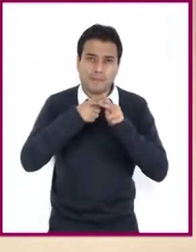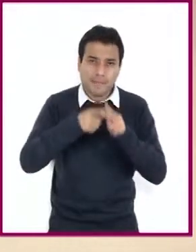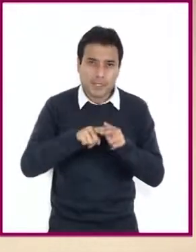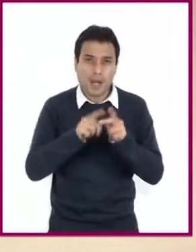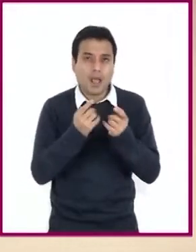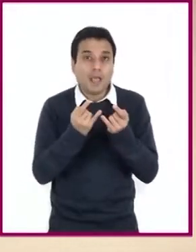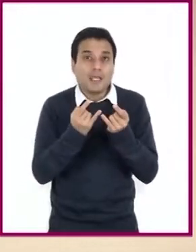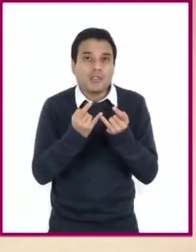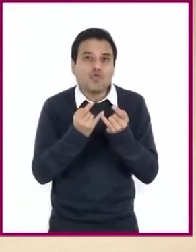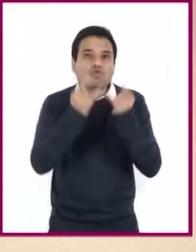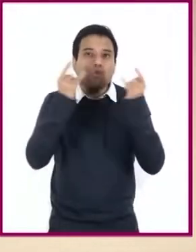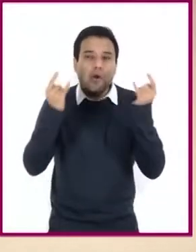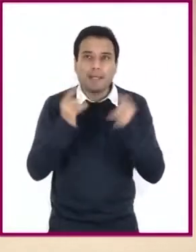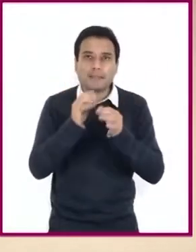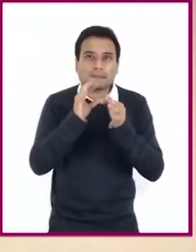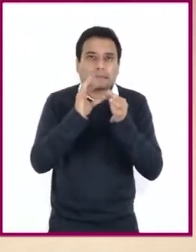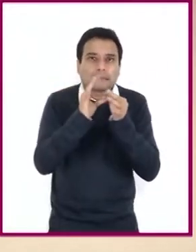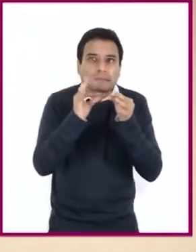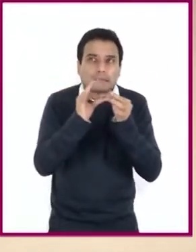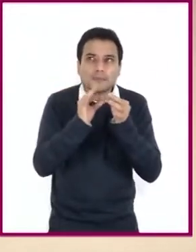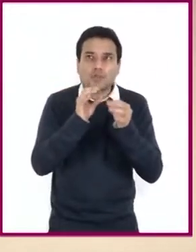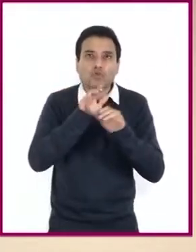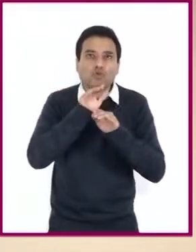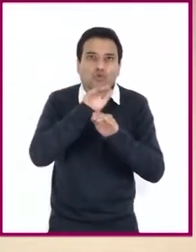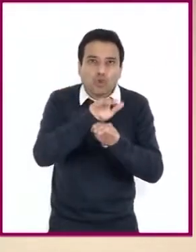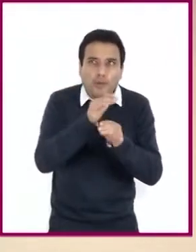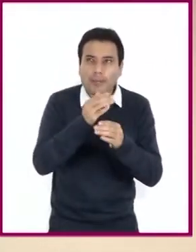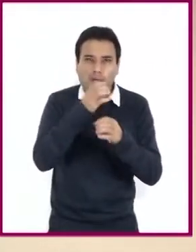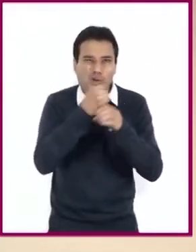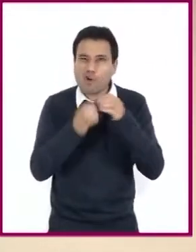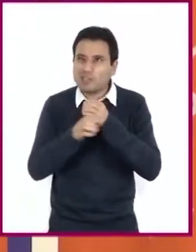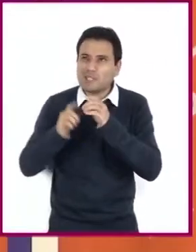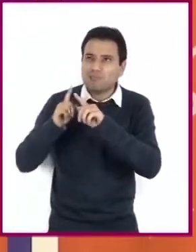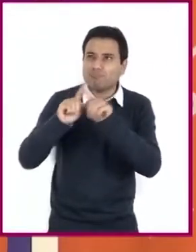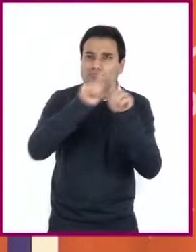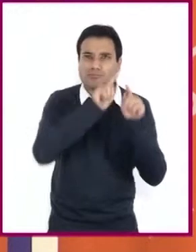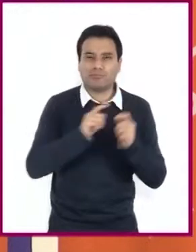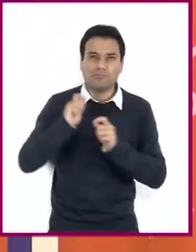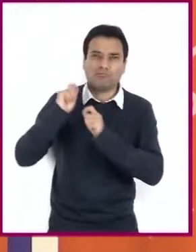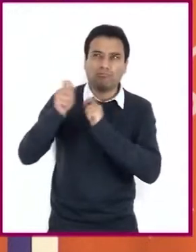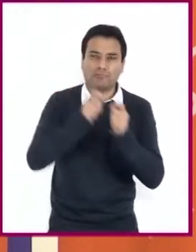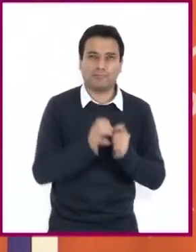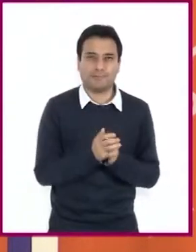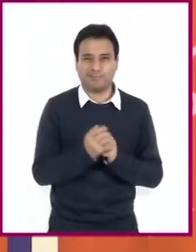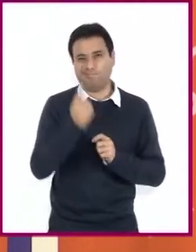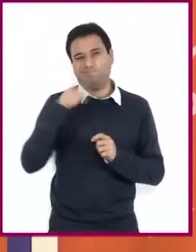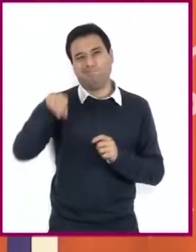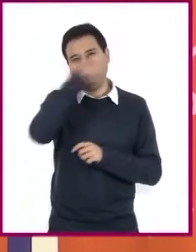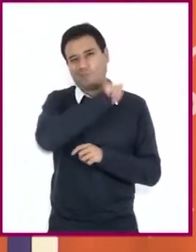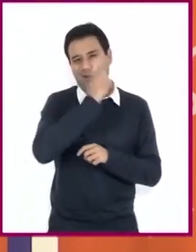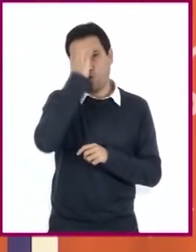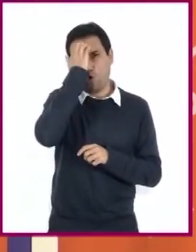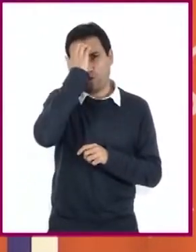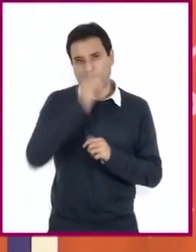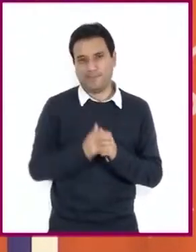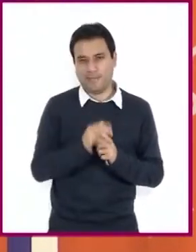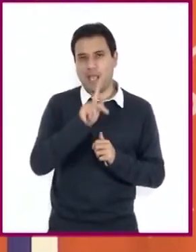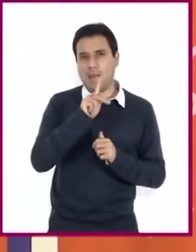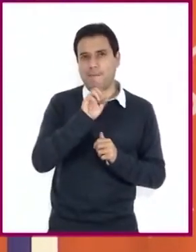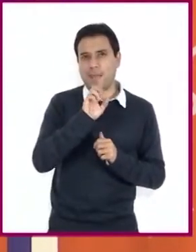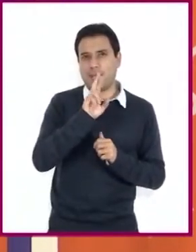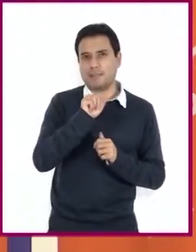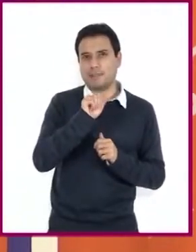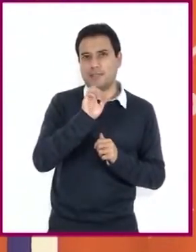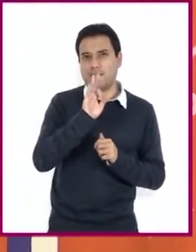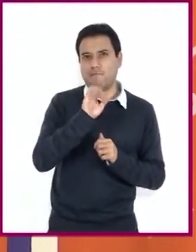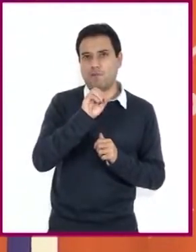intentó explicar los fenómenos que ocurrían a su alrededor. Un mito muy conocido es el de Perséfone, el